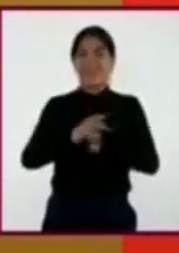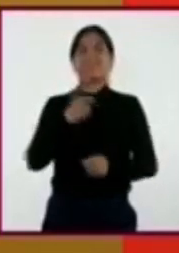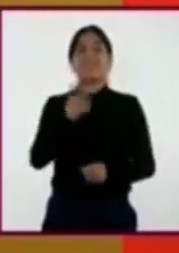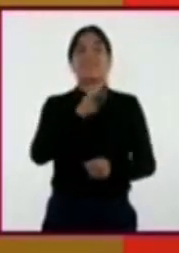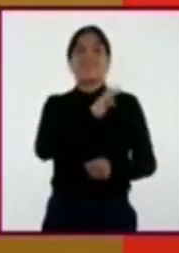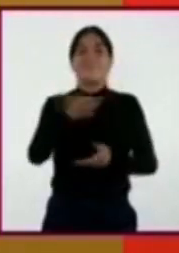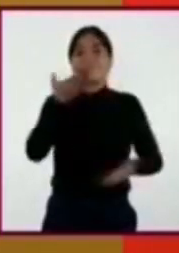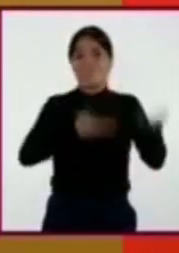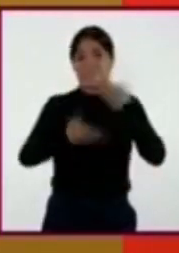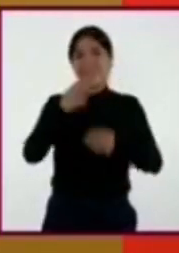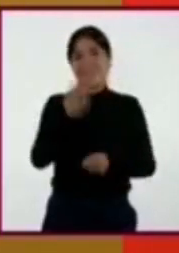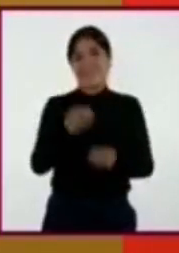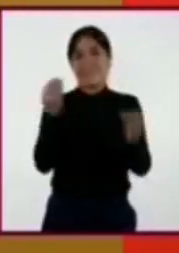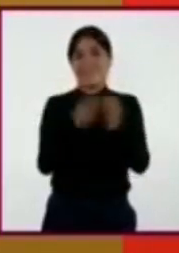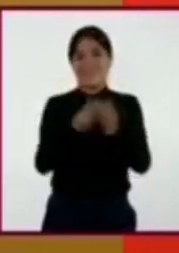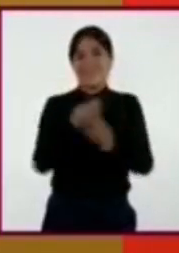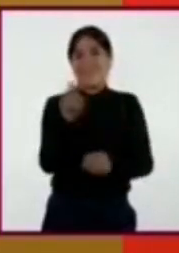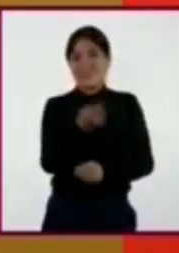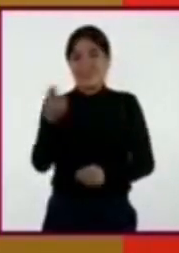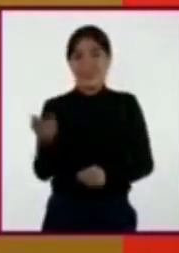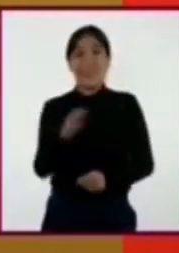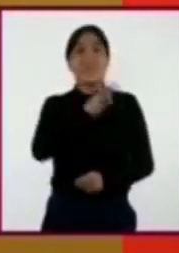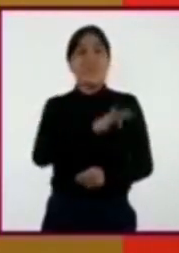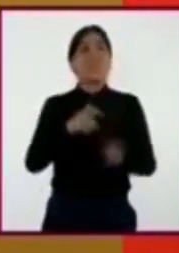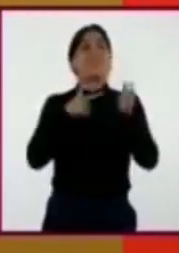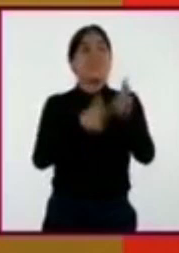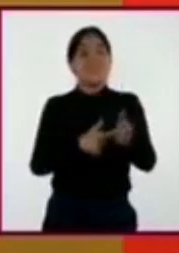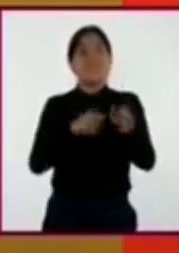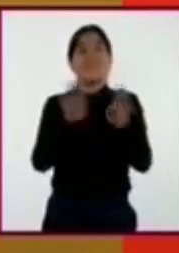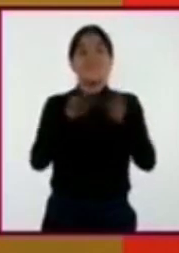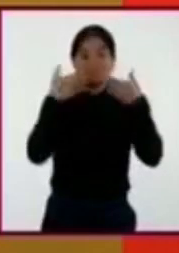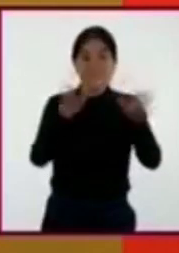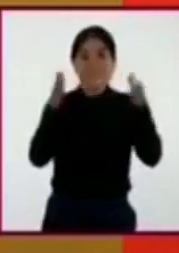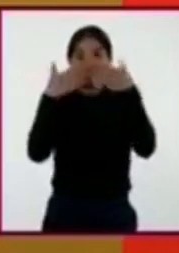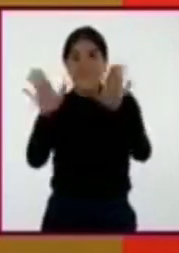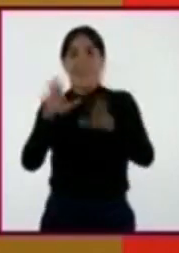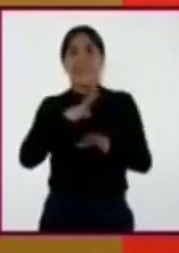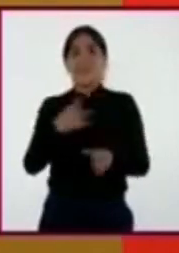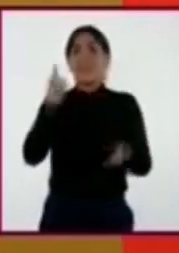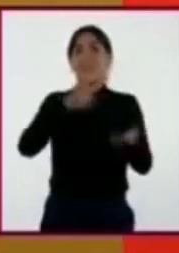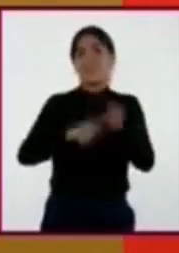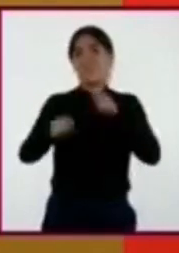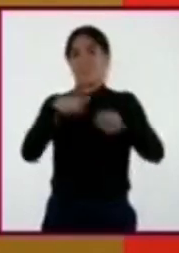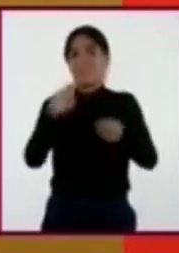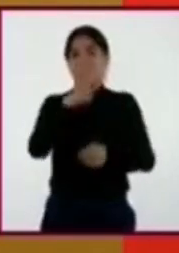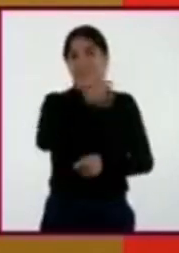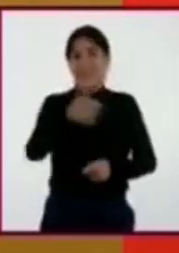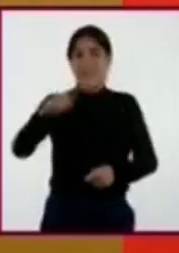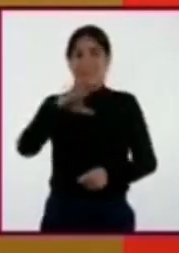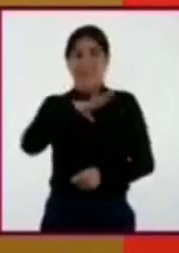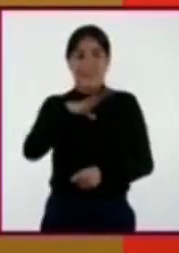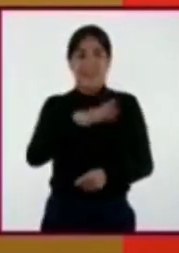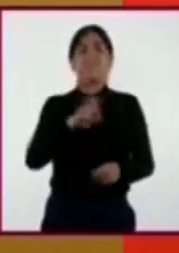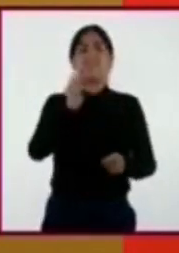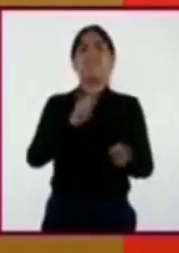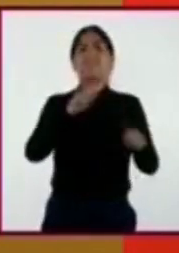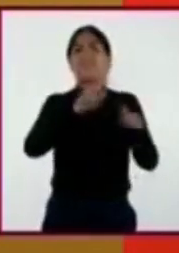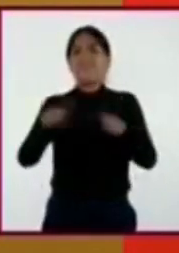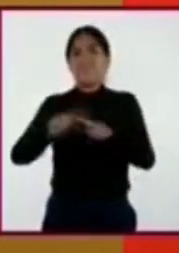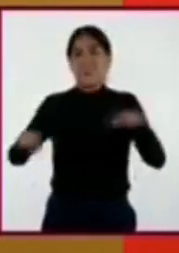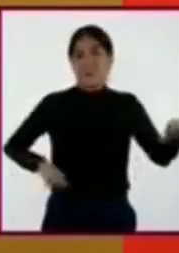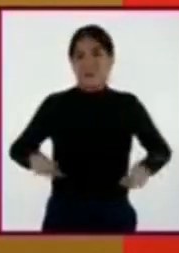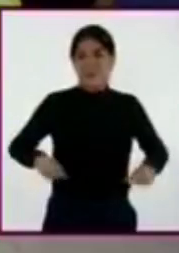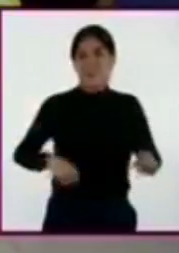colaborar en esta sesión con ustedes, donde podemos seguir descubriendo las habilidades y destrezas que tienen por medio de diferentes